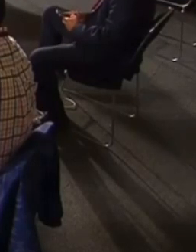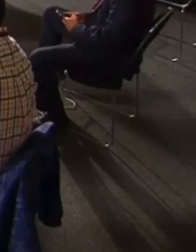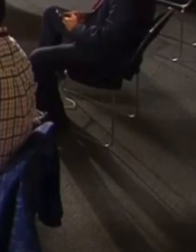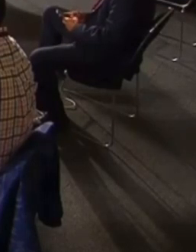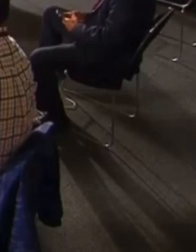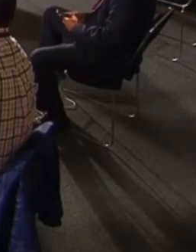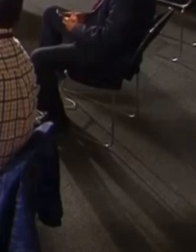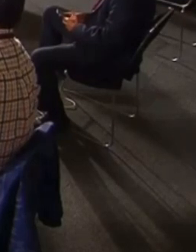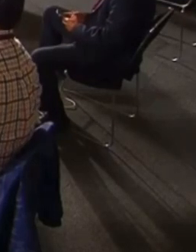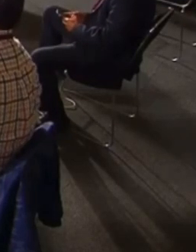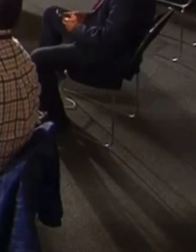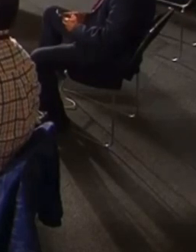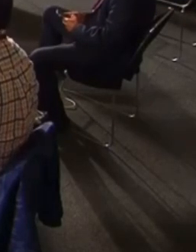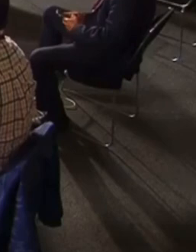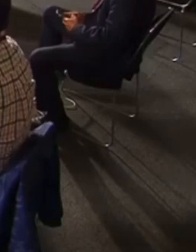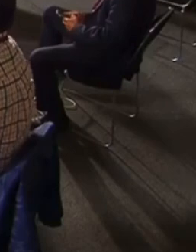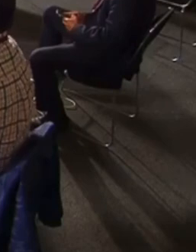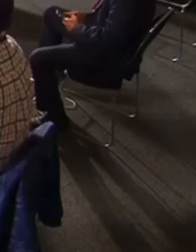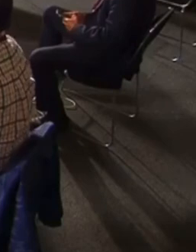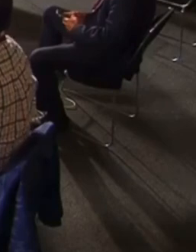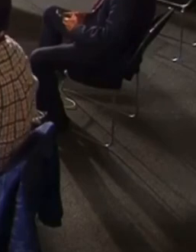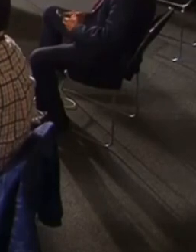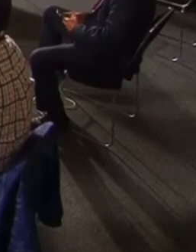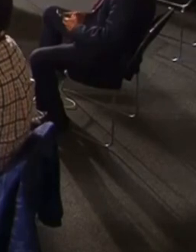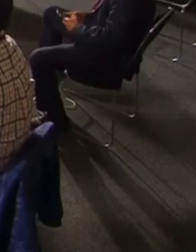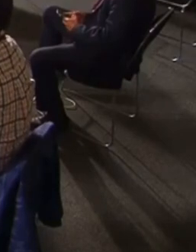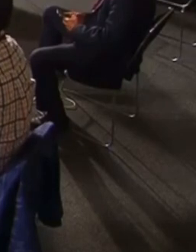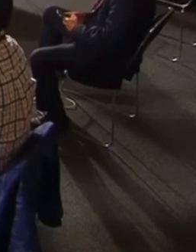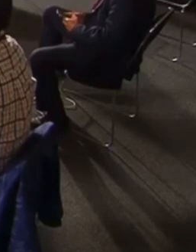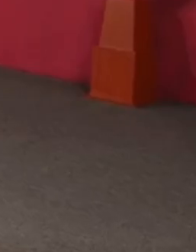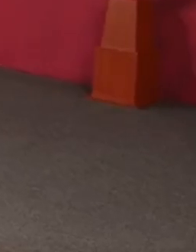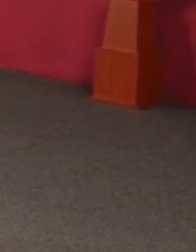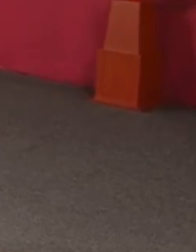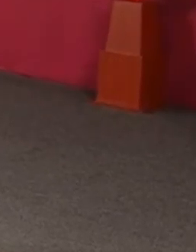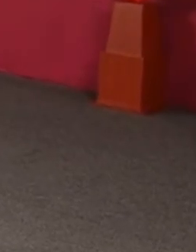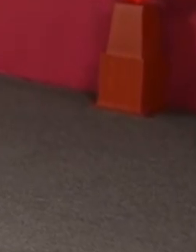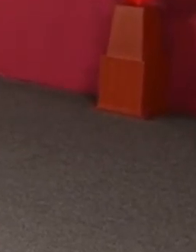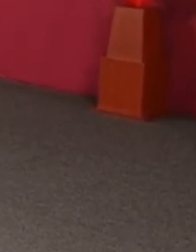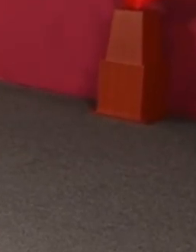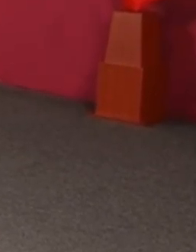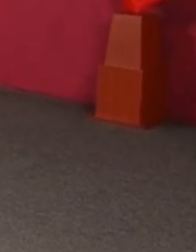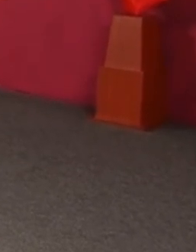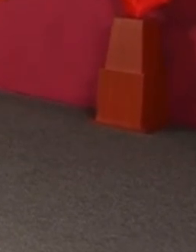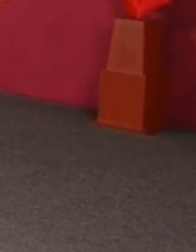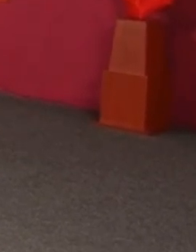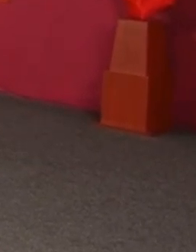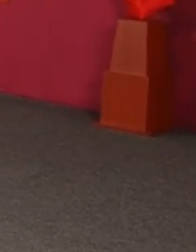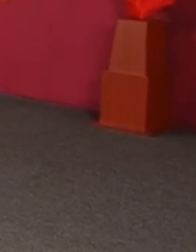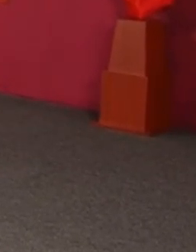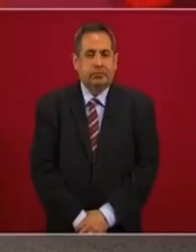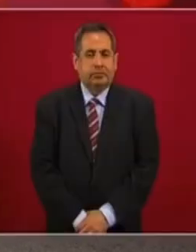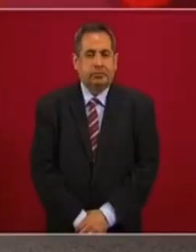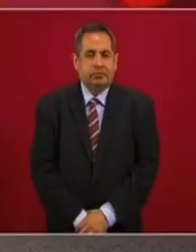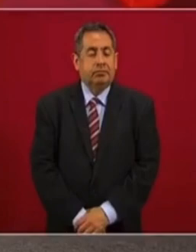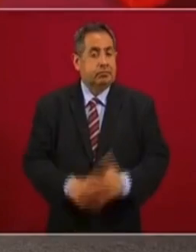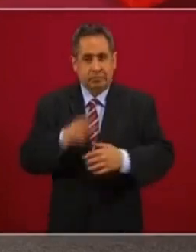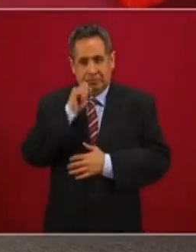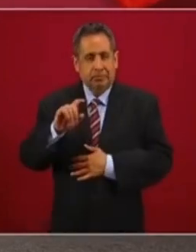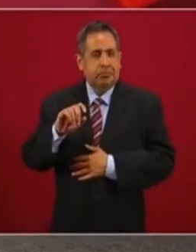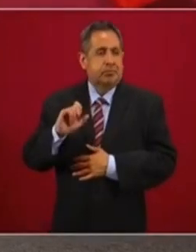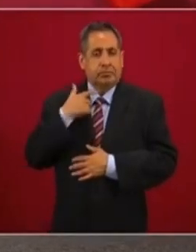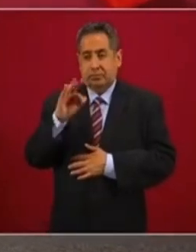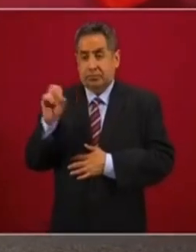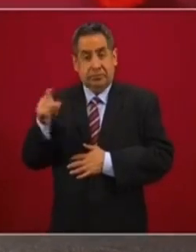determina que no iba yo a ganar. Que no lo iba a permitir. Lo ha dicho, pues. Entonces, todo el